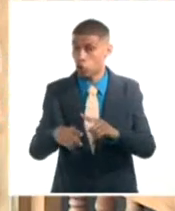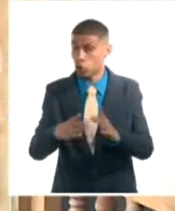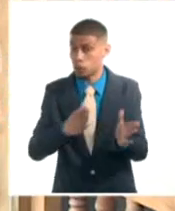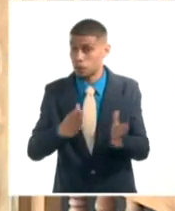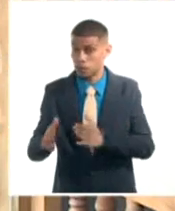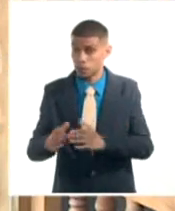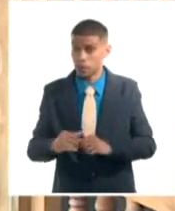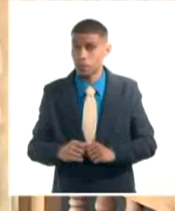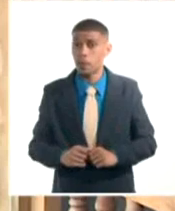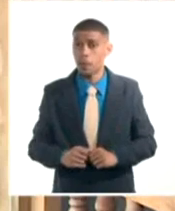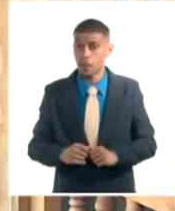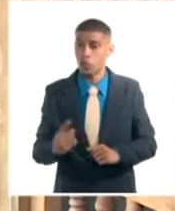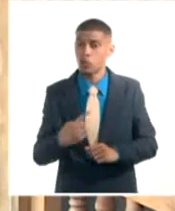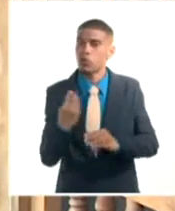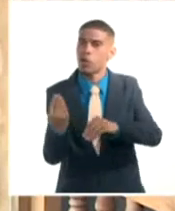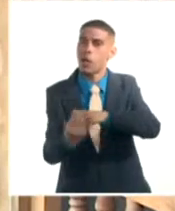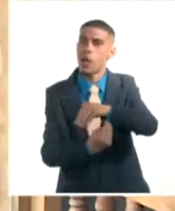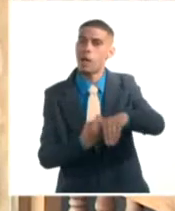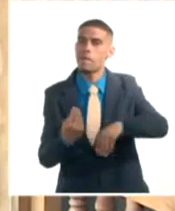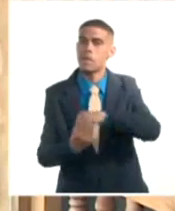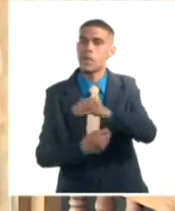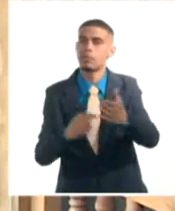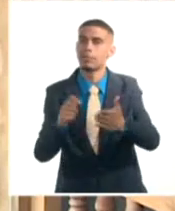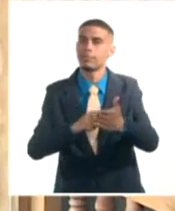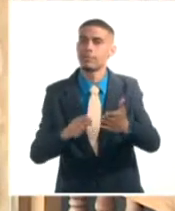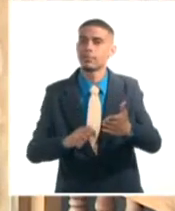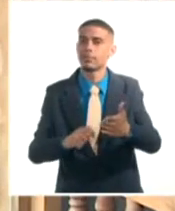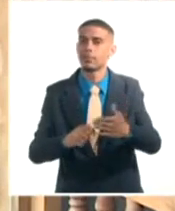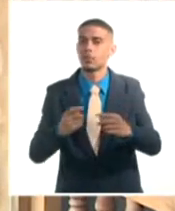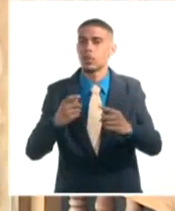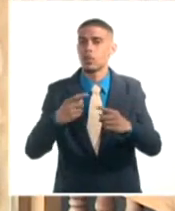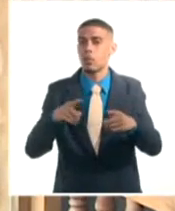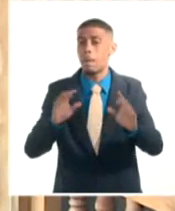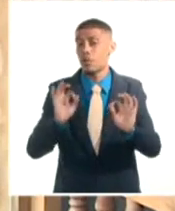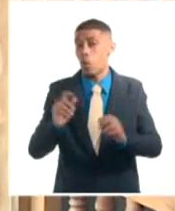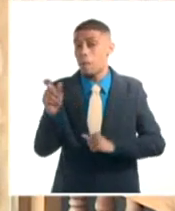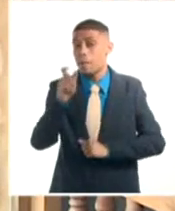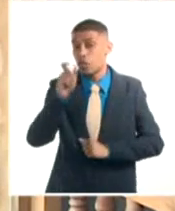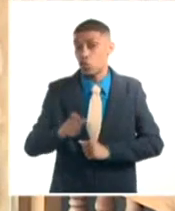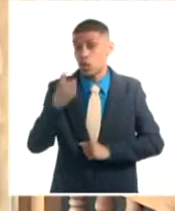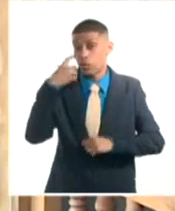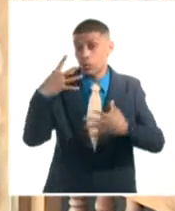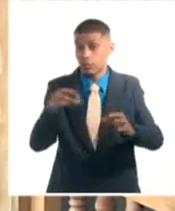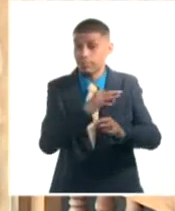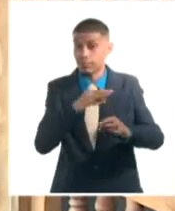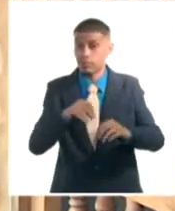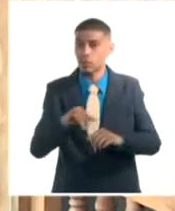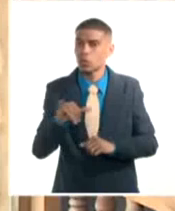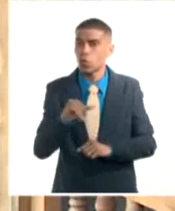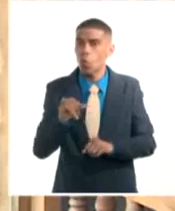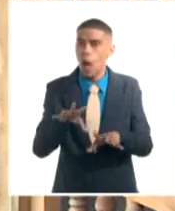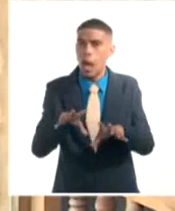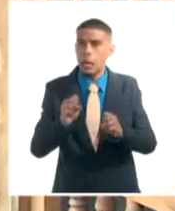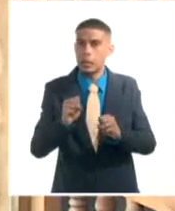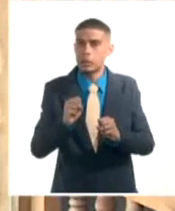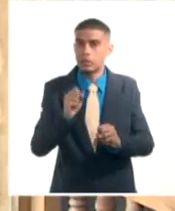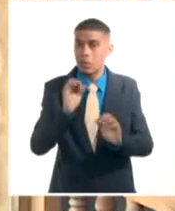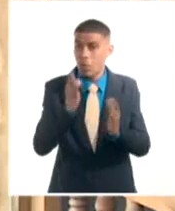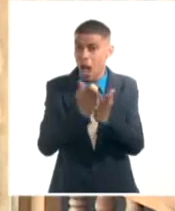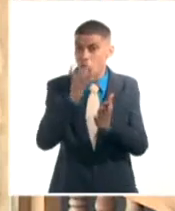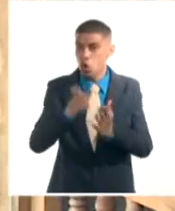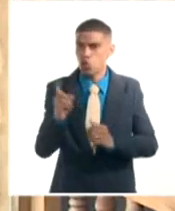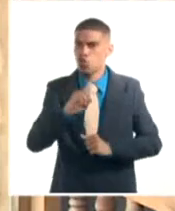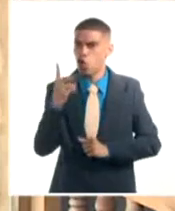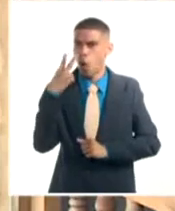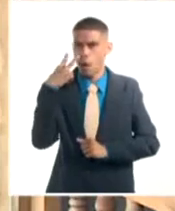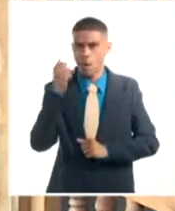en el repertorio escrito por compositores contemporáneos cubanos. Y entonces es un descubrimiento para ellos, es algo que normalmente no